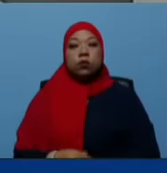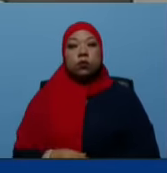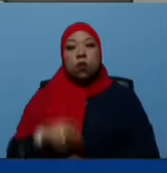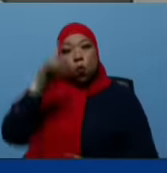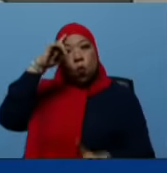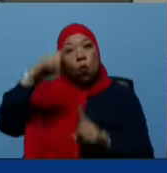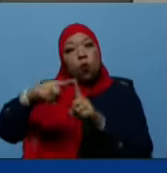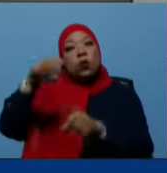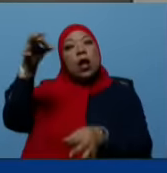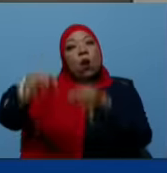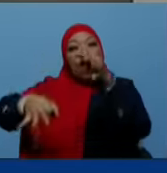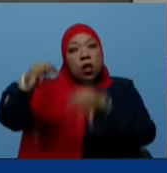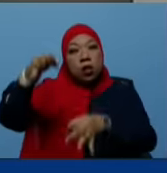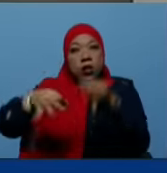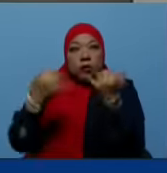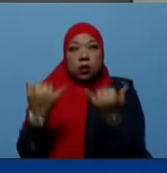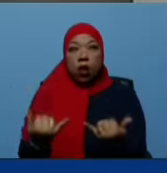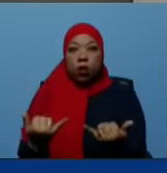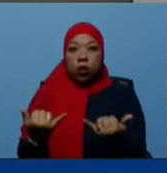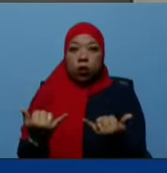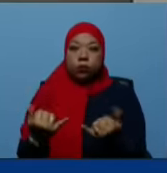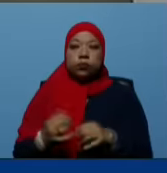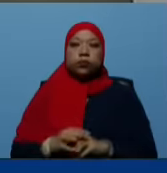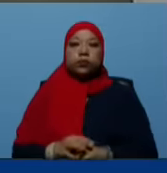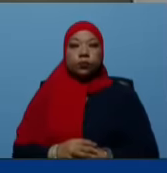lograr la justicia en este caso.